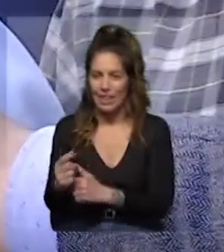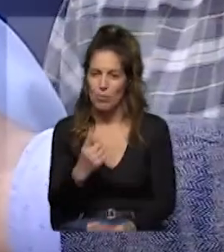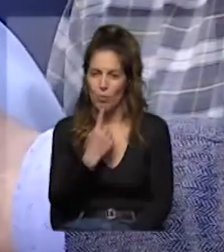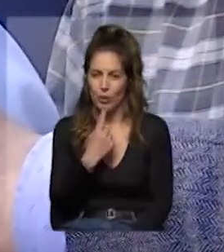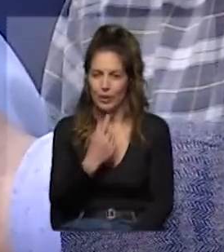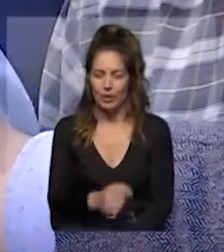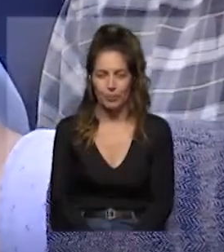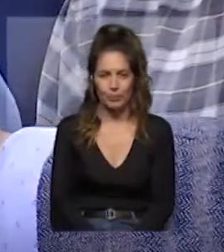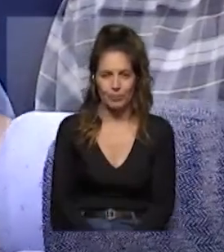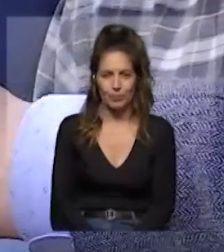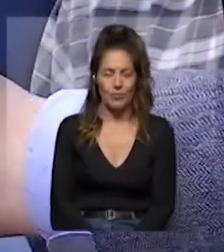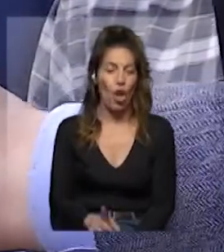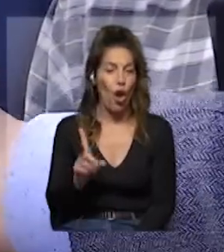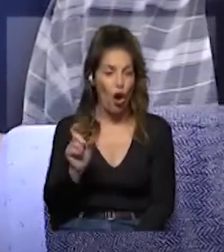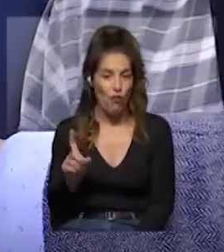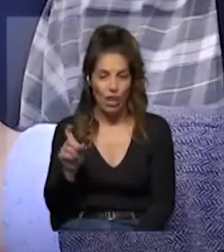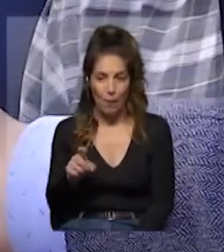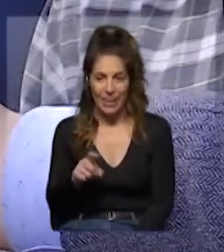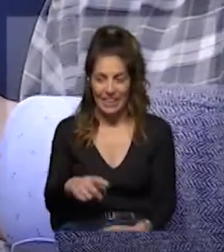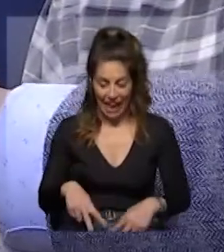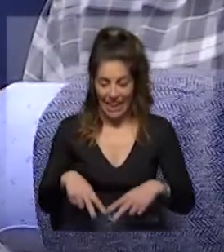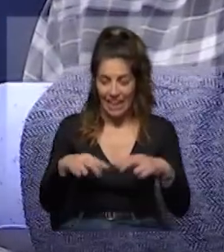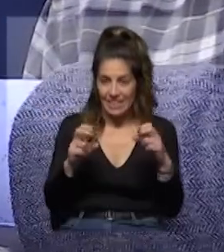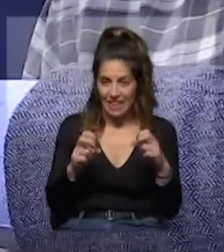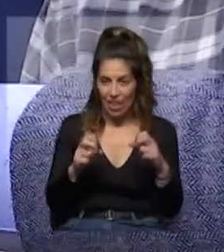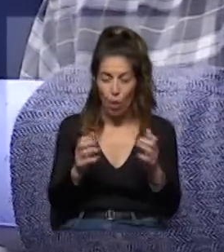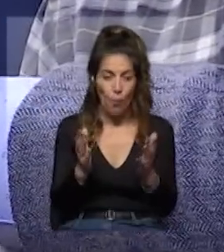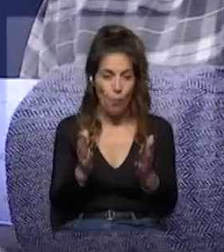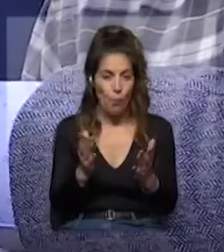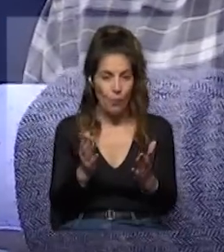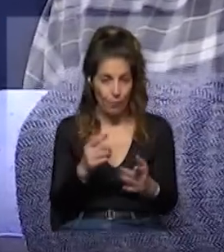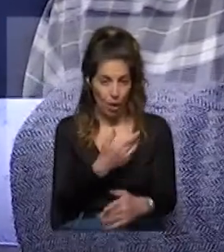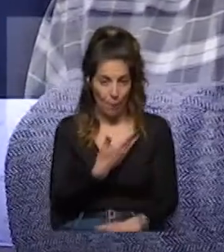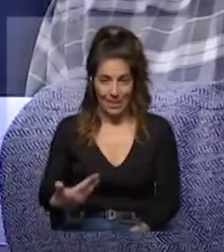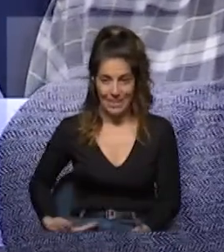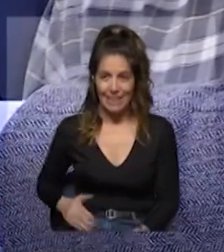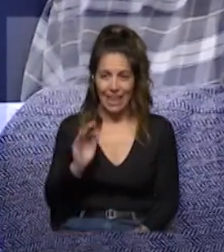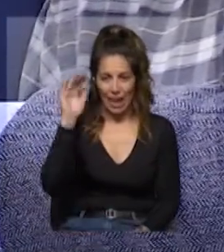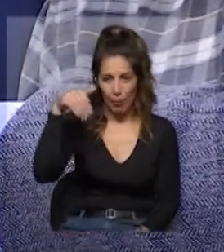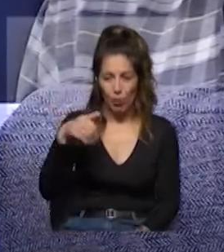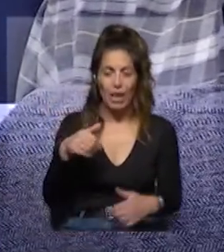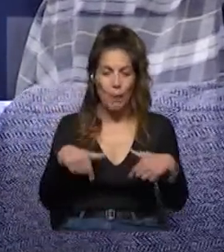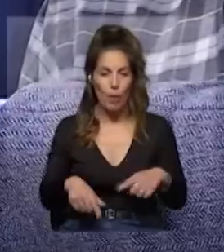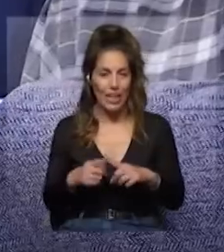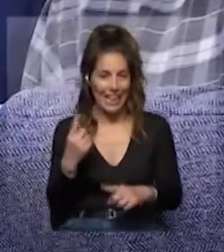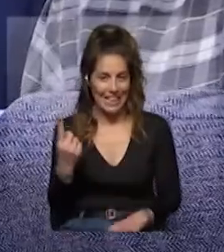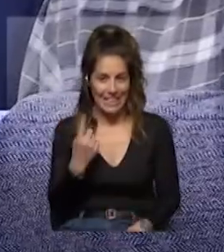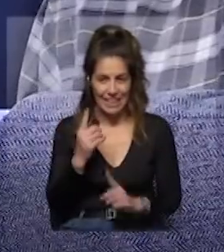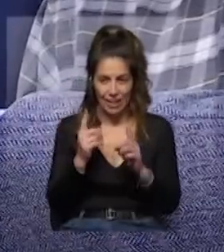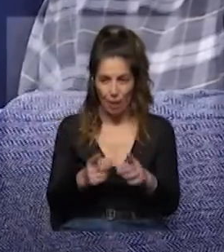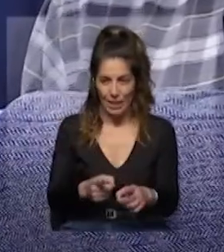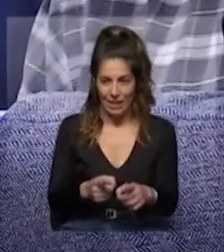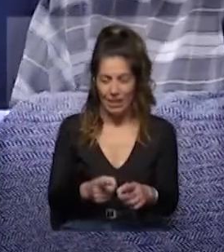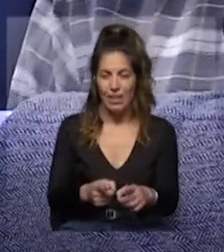político obviamente va a ser estudiada por el presidente de la república por el canciller y